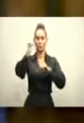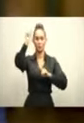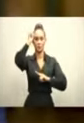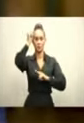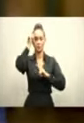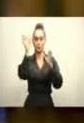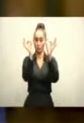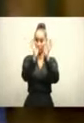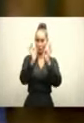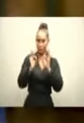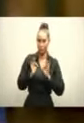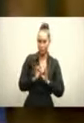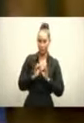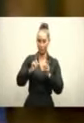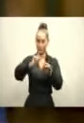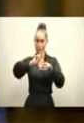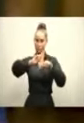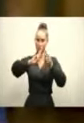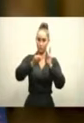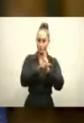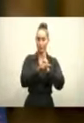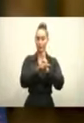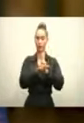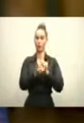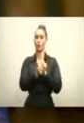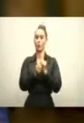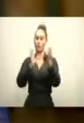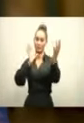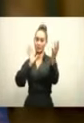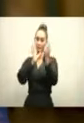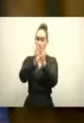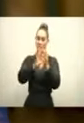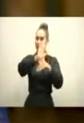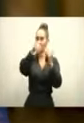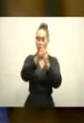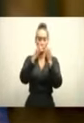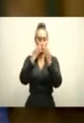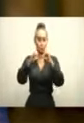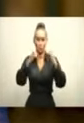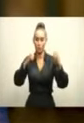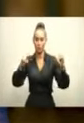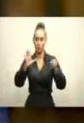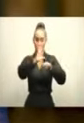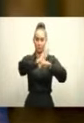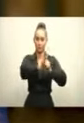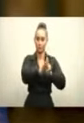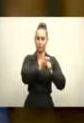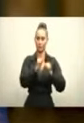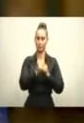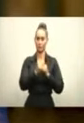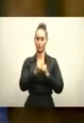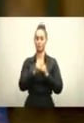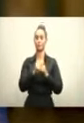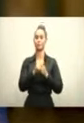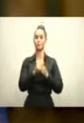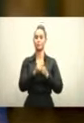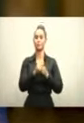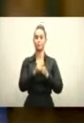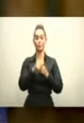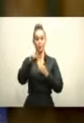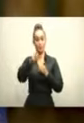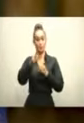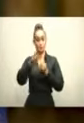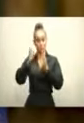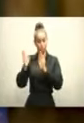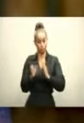formarse, renovar sus cargos y hacer frente a todas las urgencias derivadas de la pandemia. Se han tenido que preparar